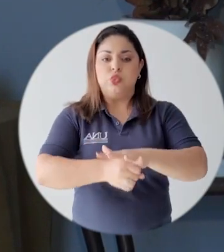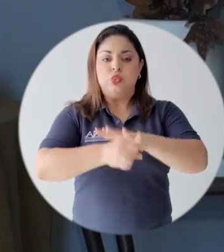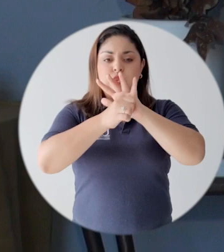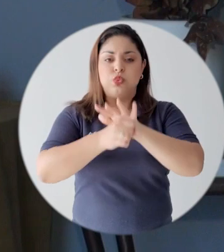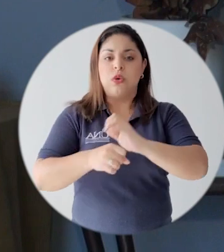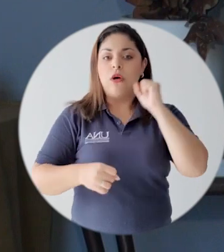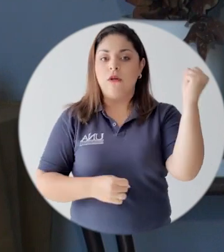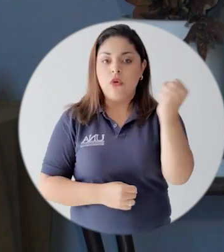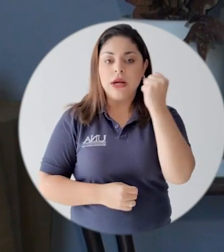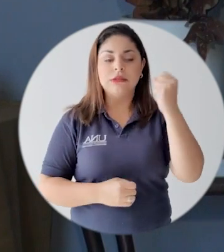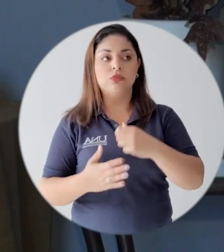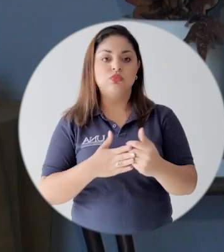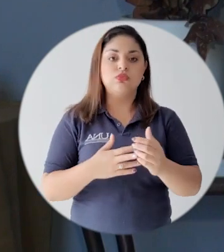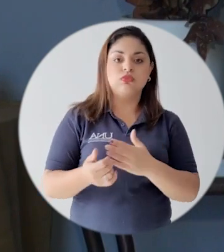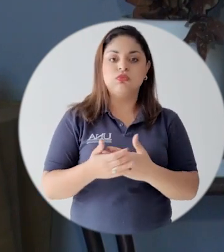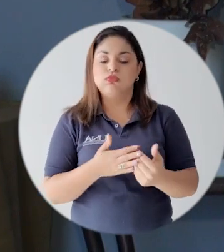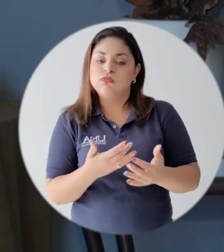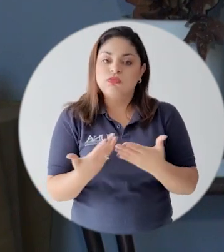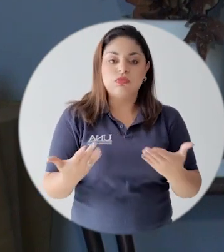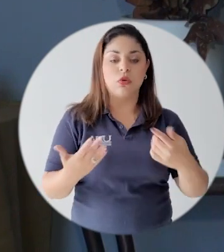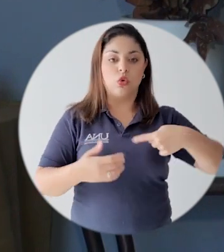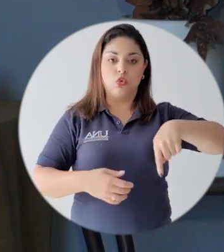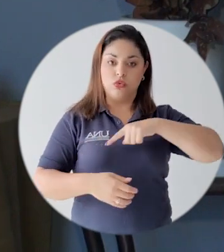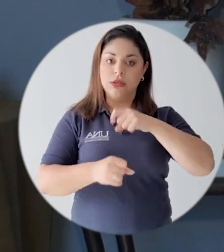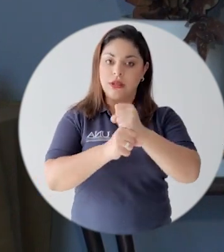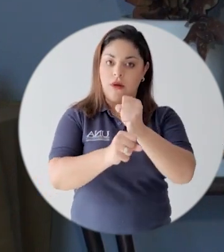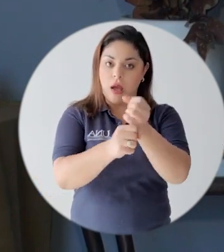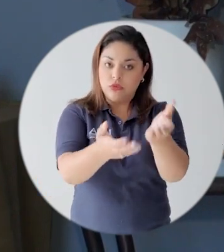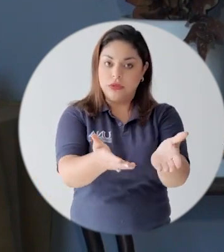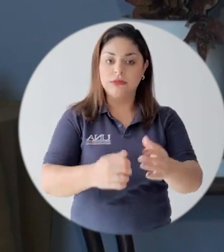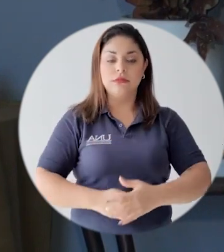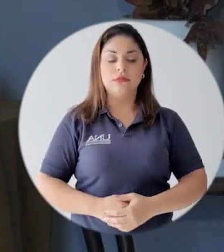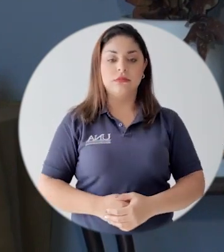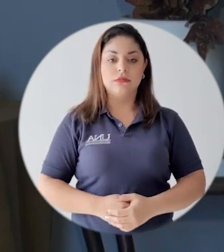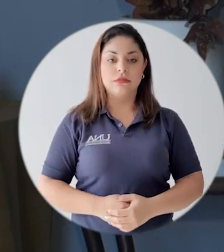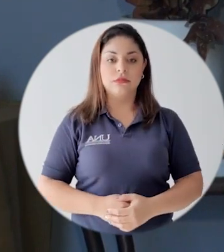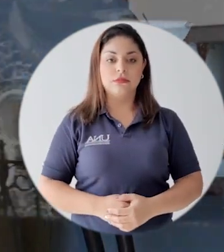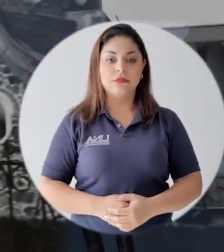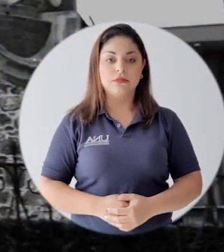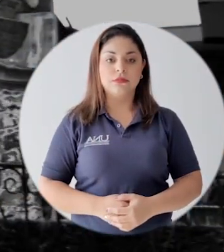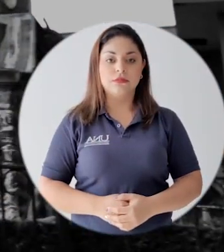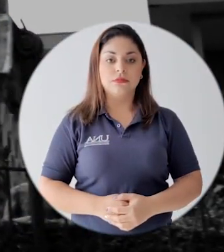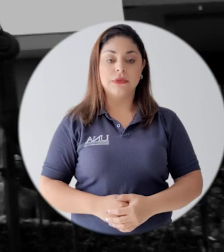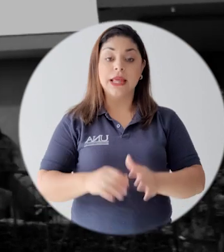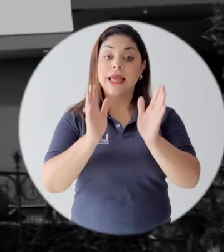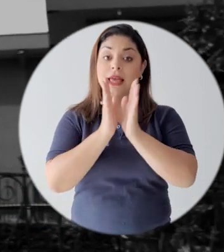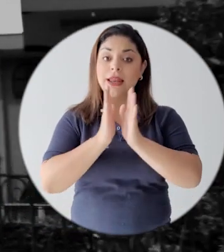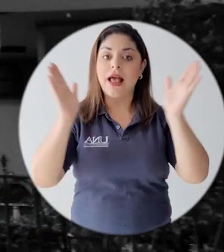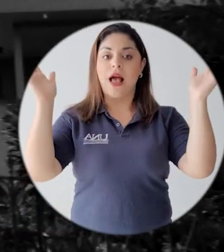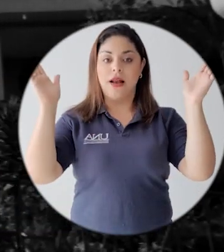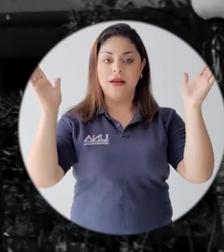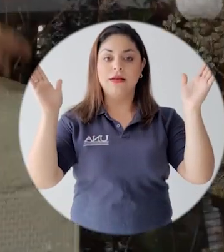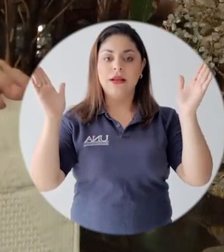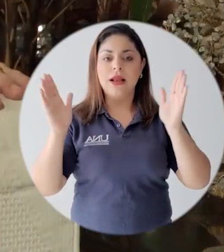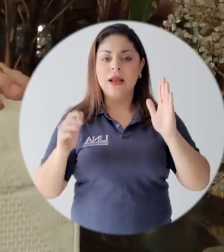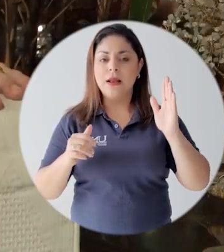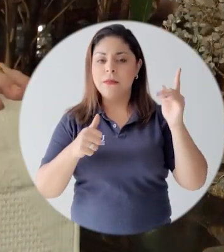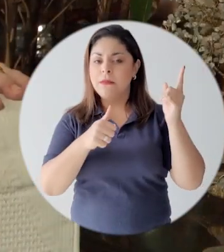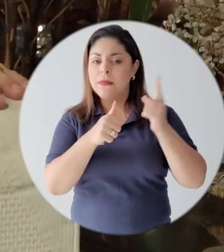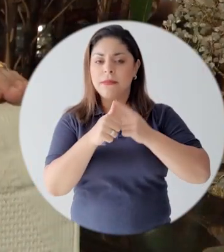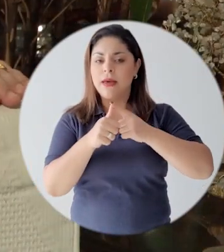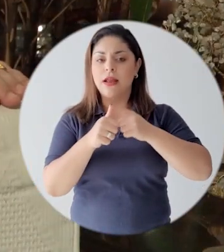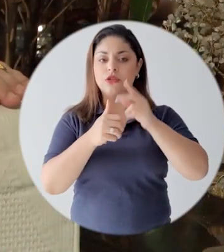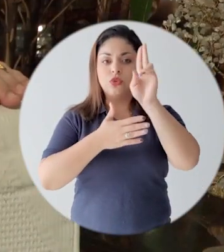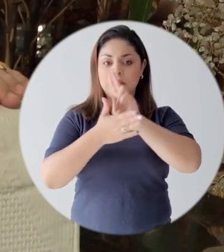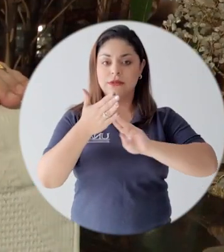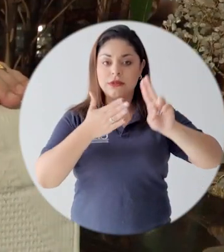fuerte y muy incómoda para los que estábamos trabajando en la universidad en esos momentos. En general, las